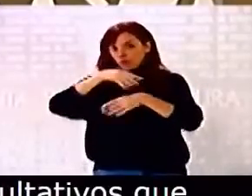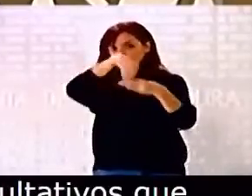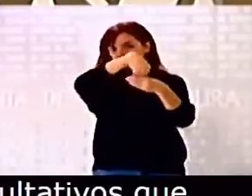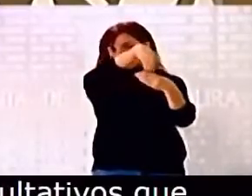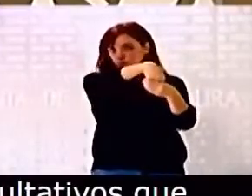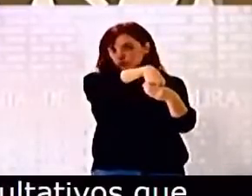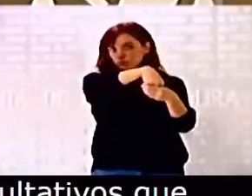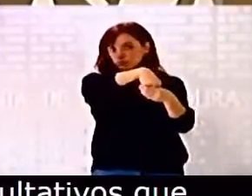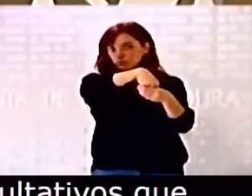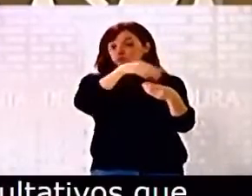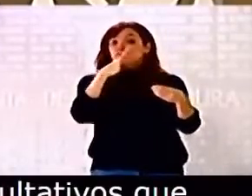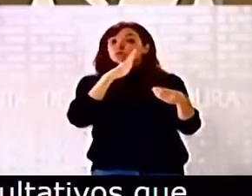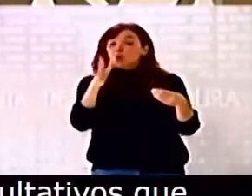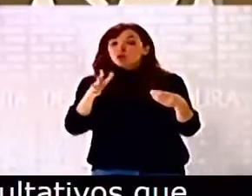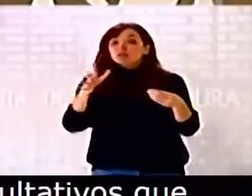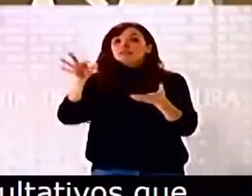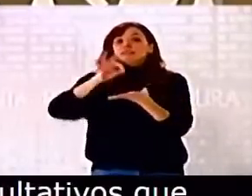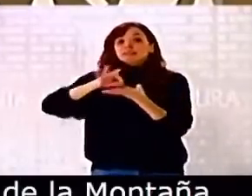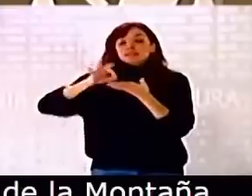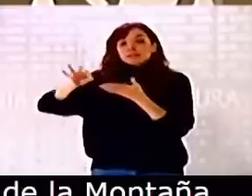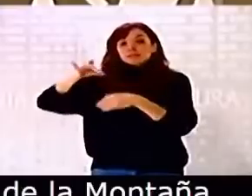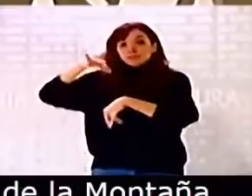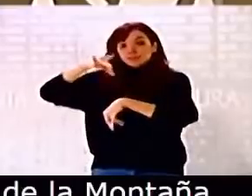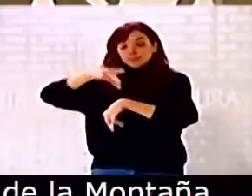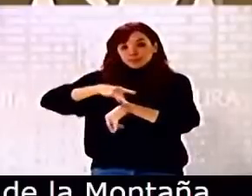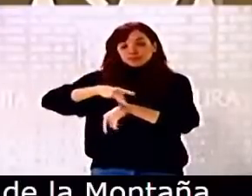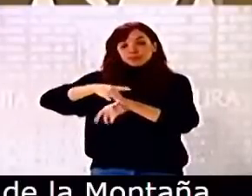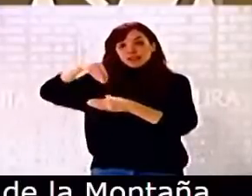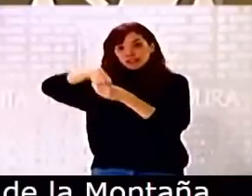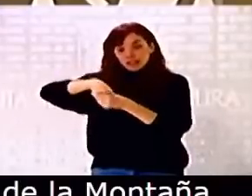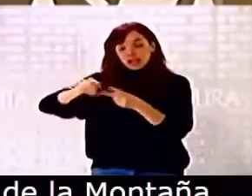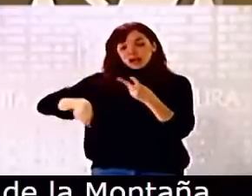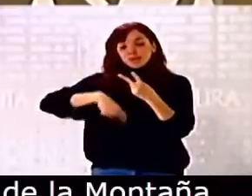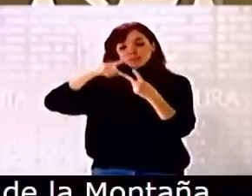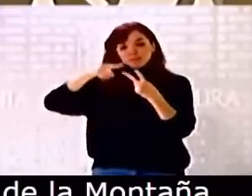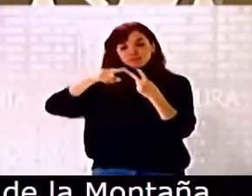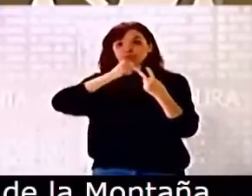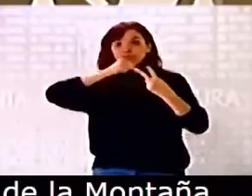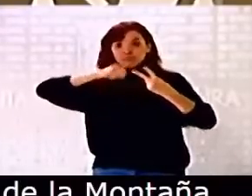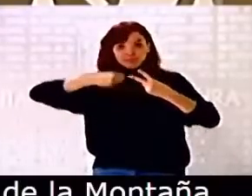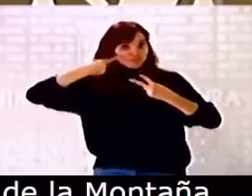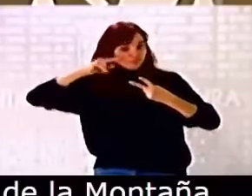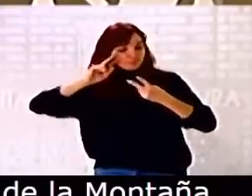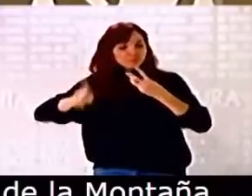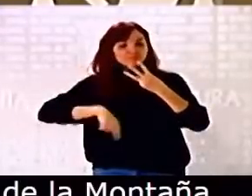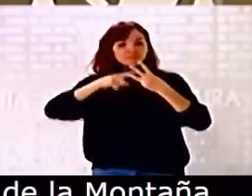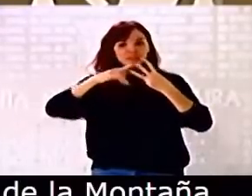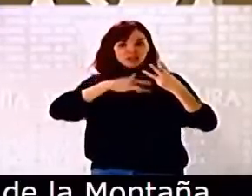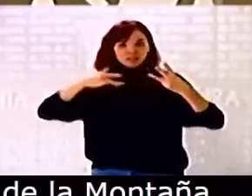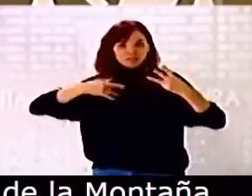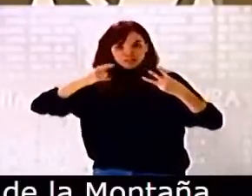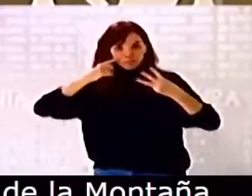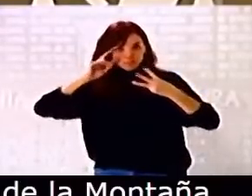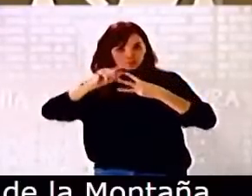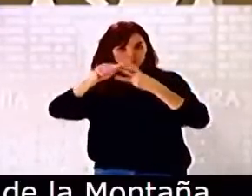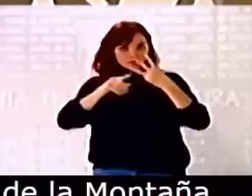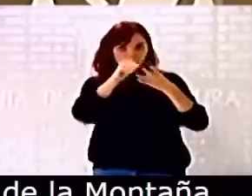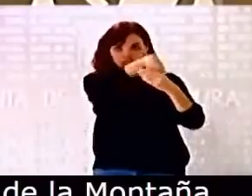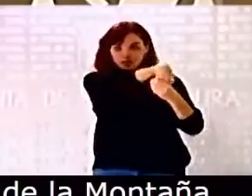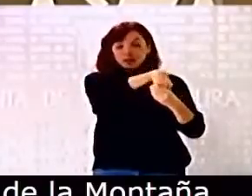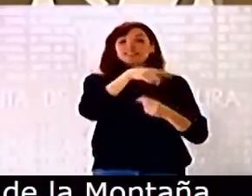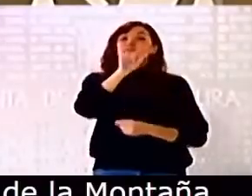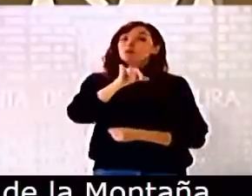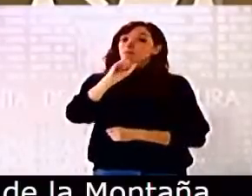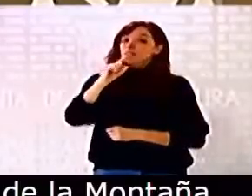los servicios de medicina interna, neumología y geriatría. Y la primera fase contará con un dispositivo